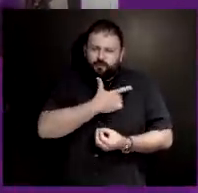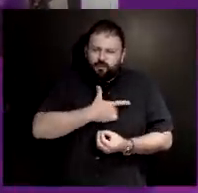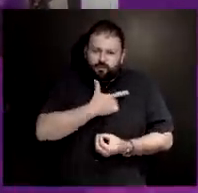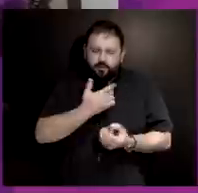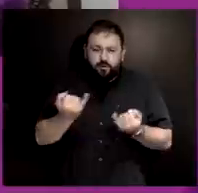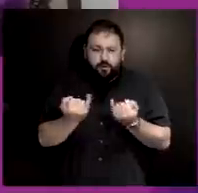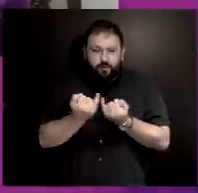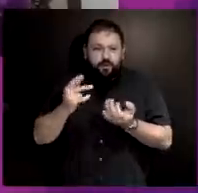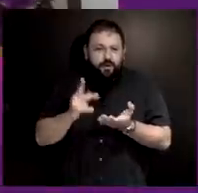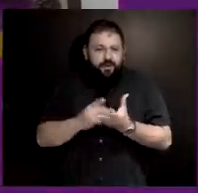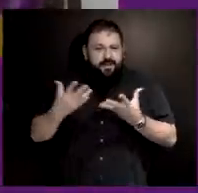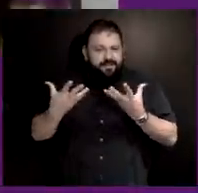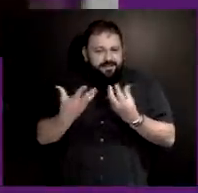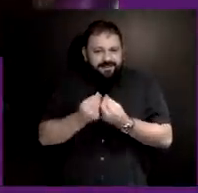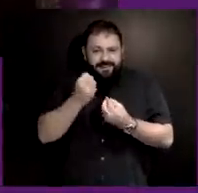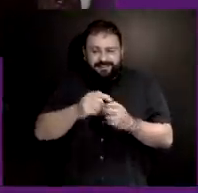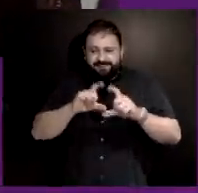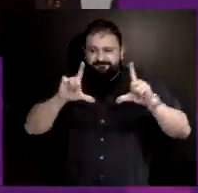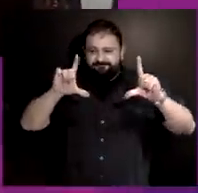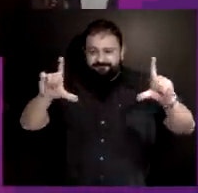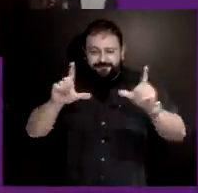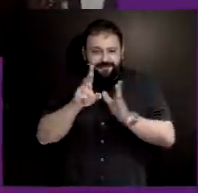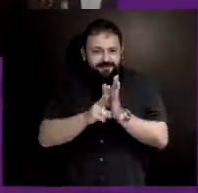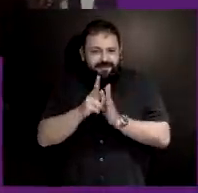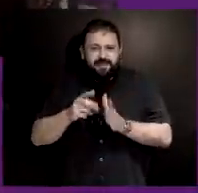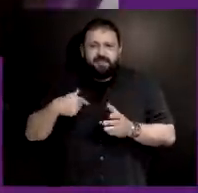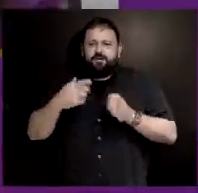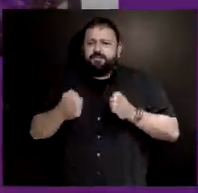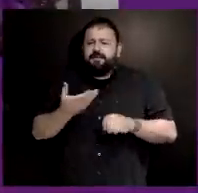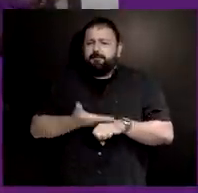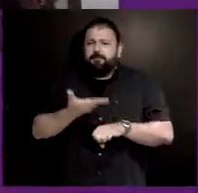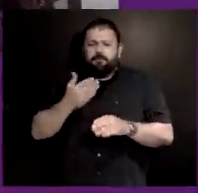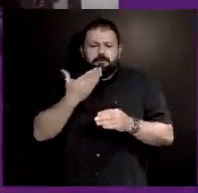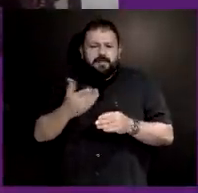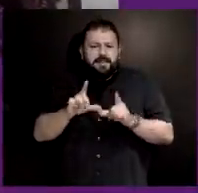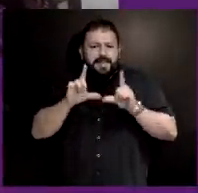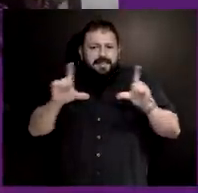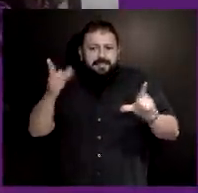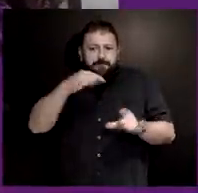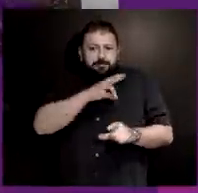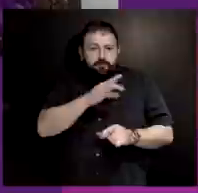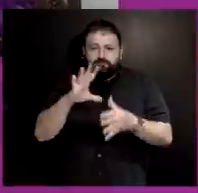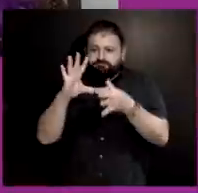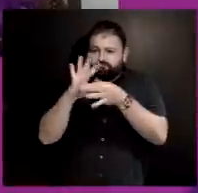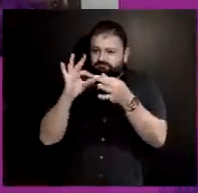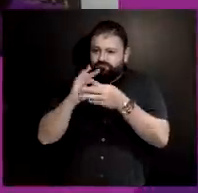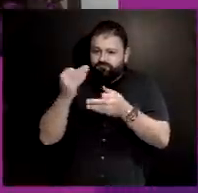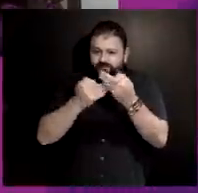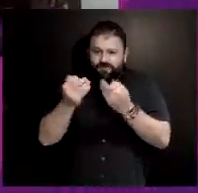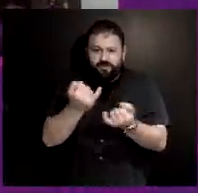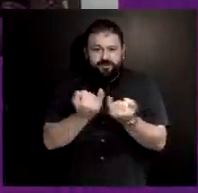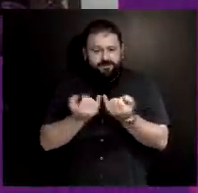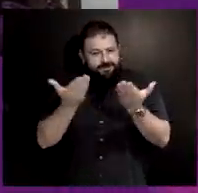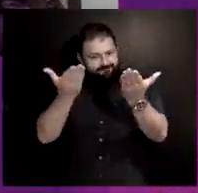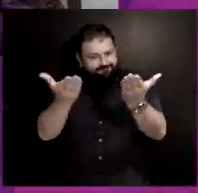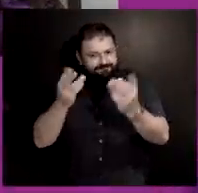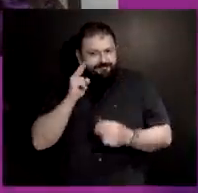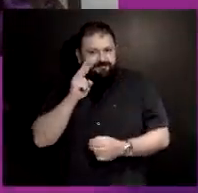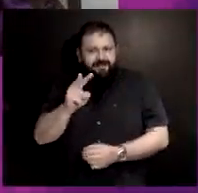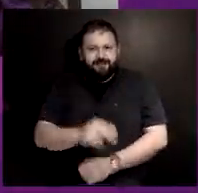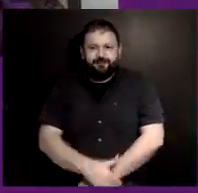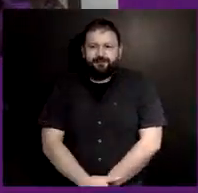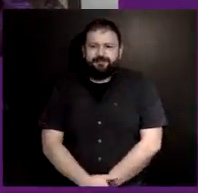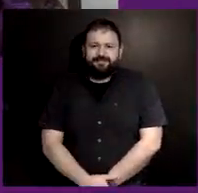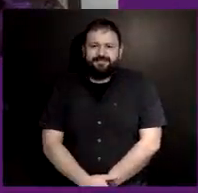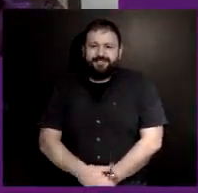tener contigo en esta transmisión y yo más, y estoy más que lista para poderlos escuchar. A Mauri, Diego, qué placer verlos.